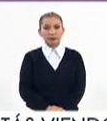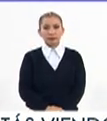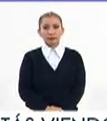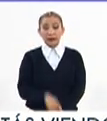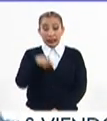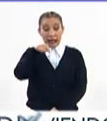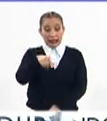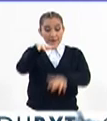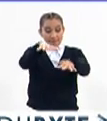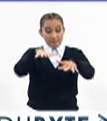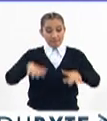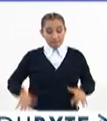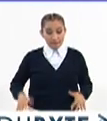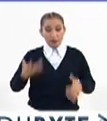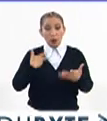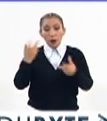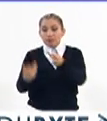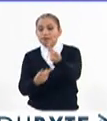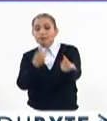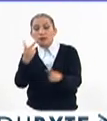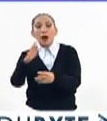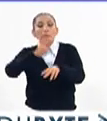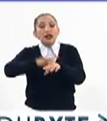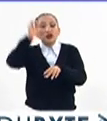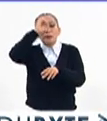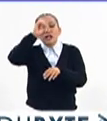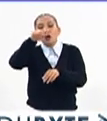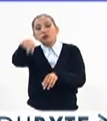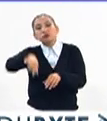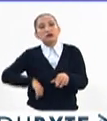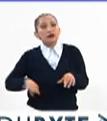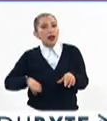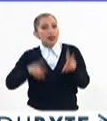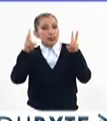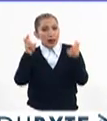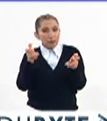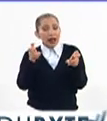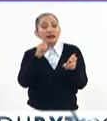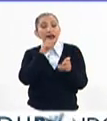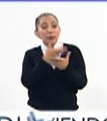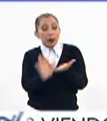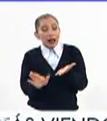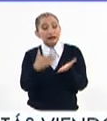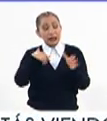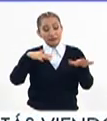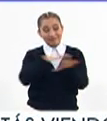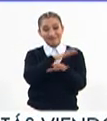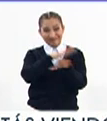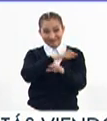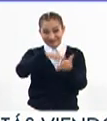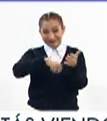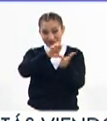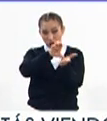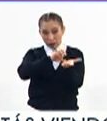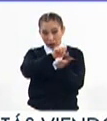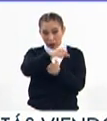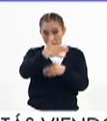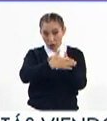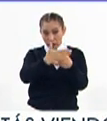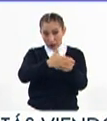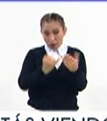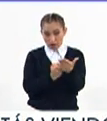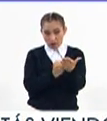Las audiencias nos van a permitir recabar la opinión de los interesados en el tema y que la reforma constitucional que vamos